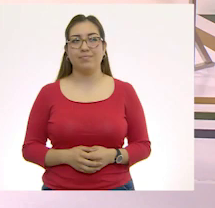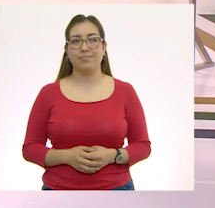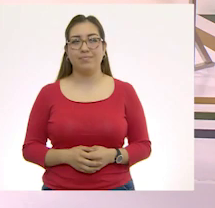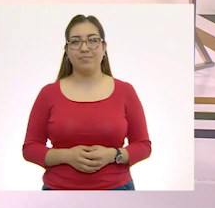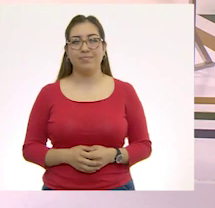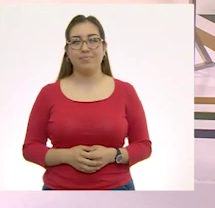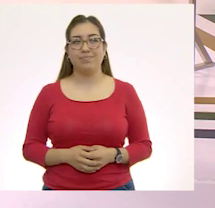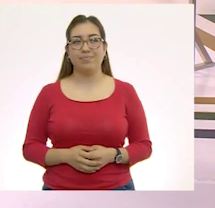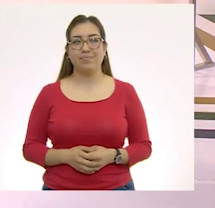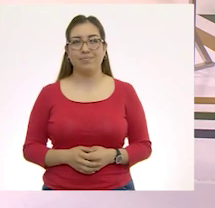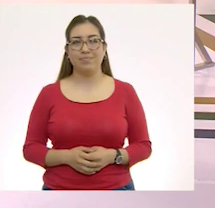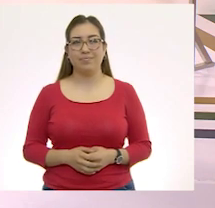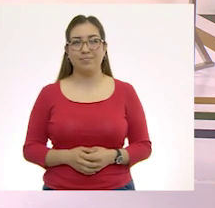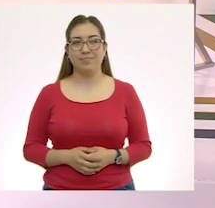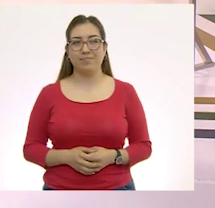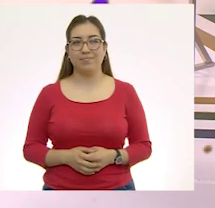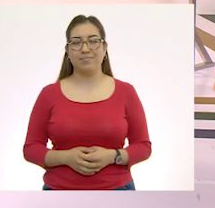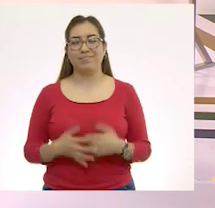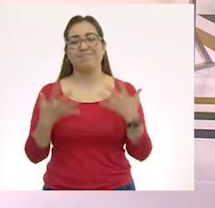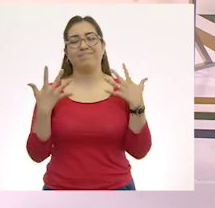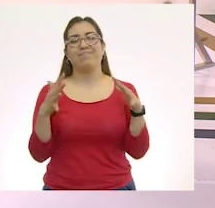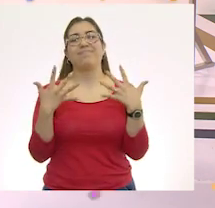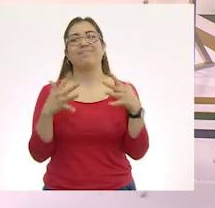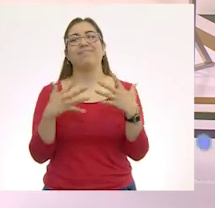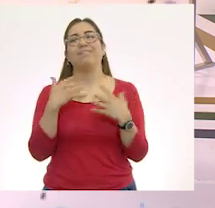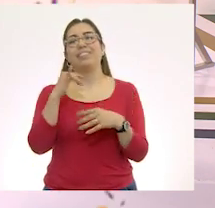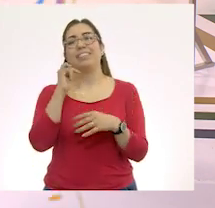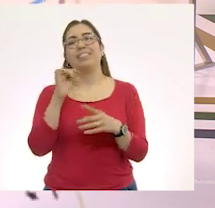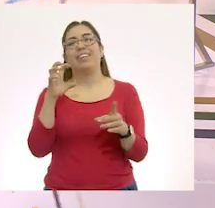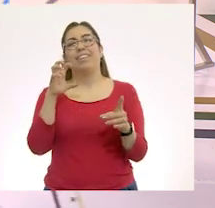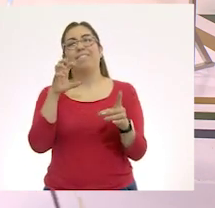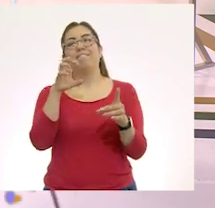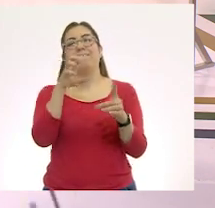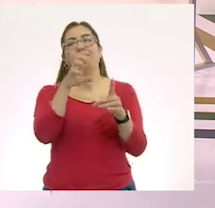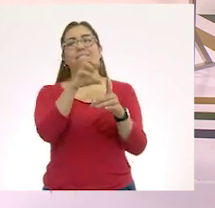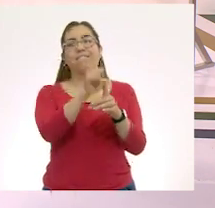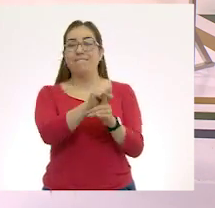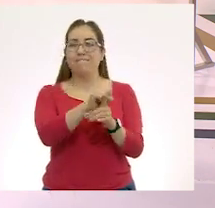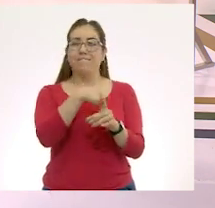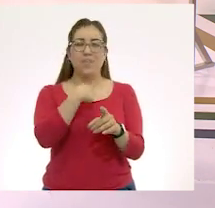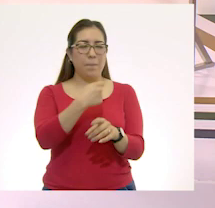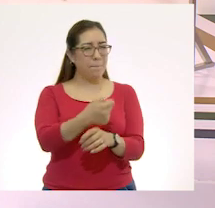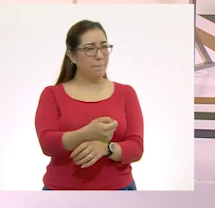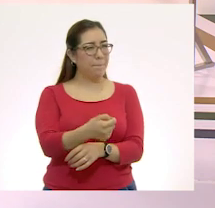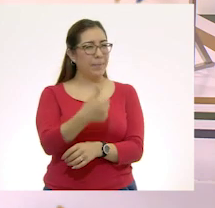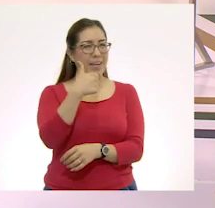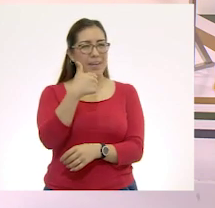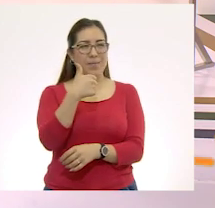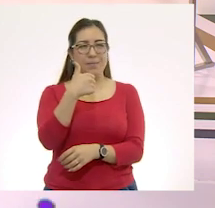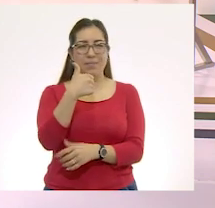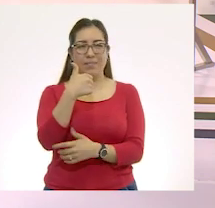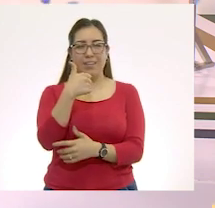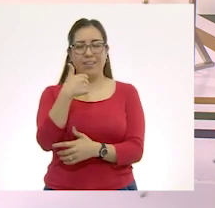no llegué en el primero si